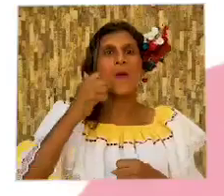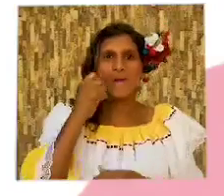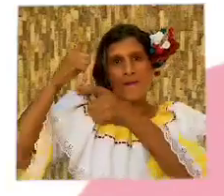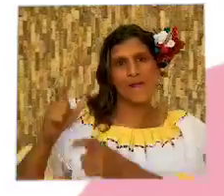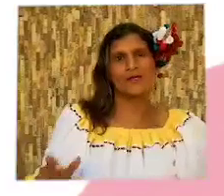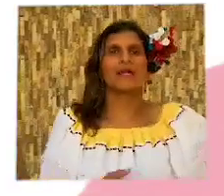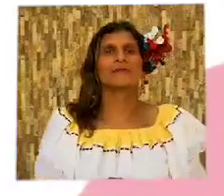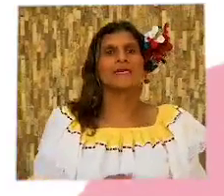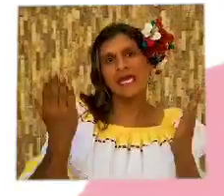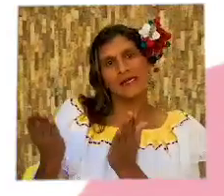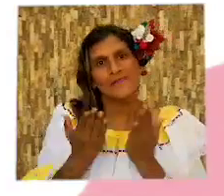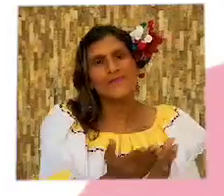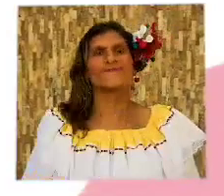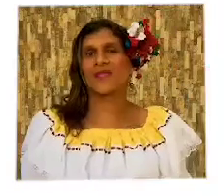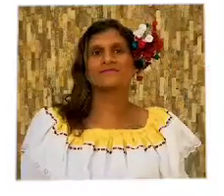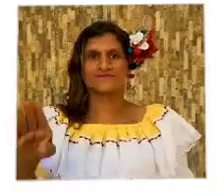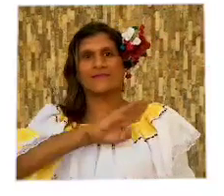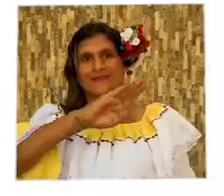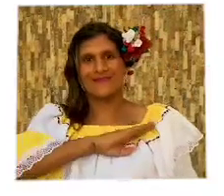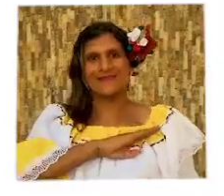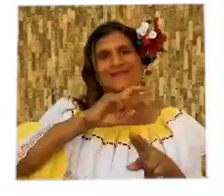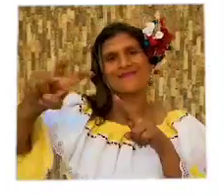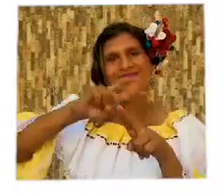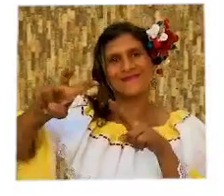mujeres manizaleñas. ¡Pa' adelante,